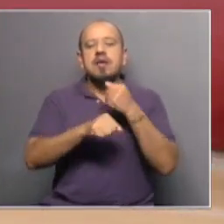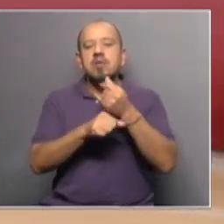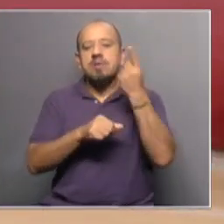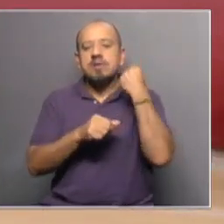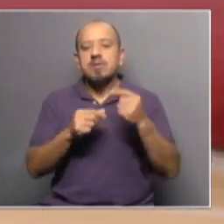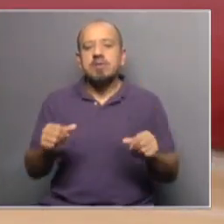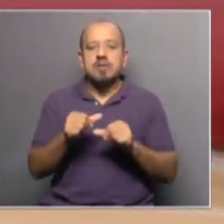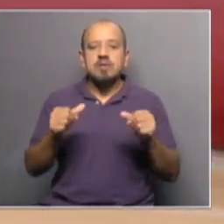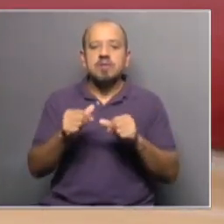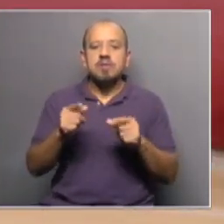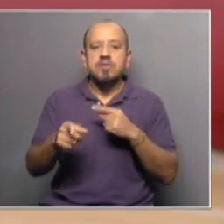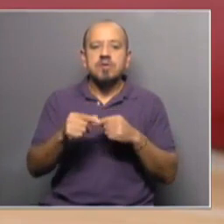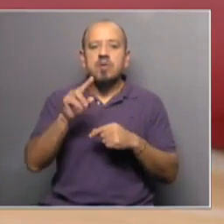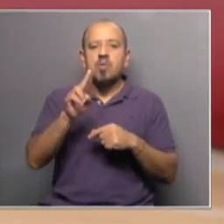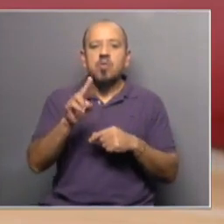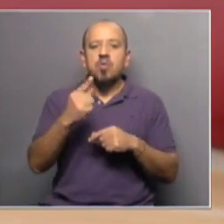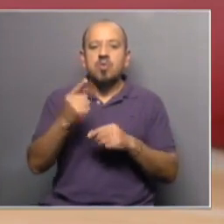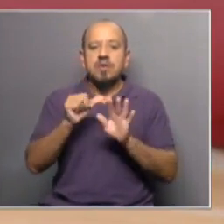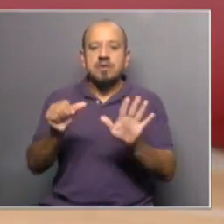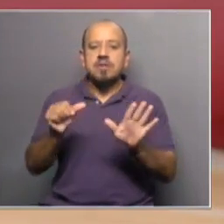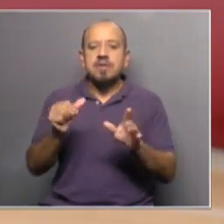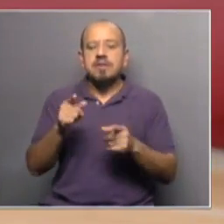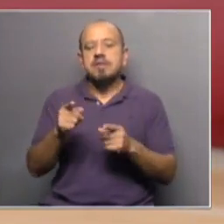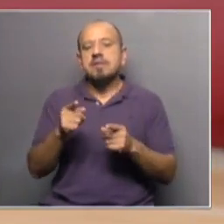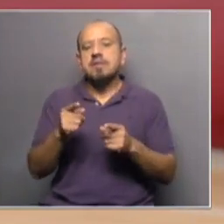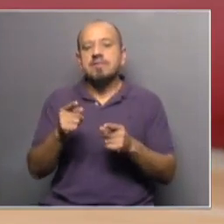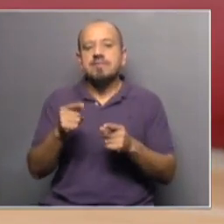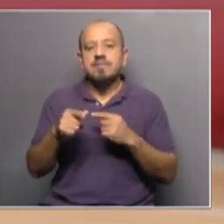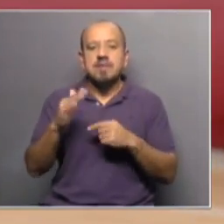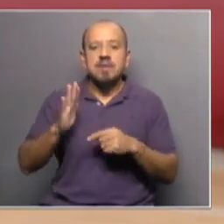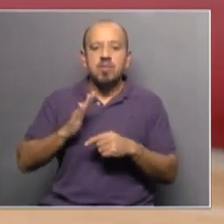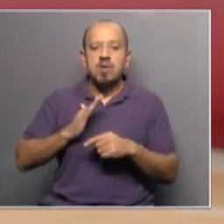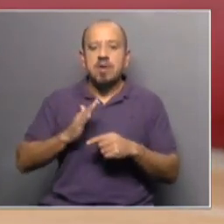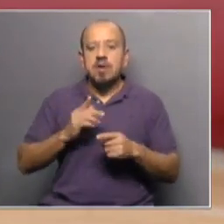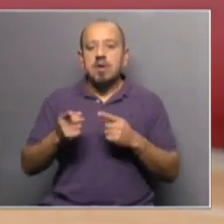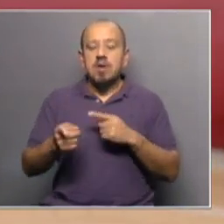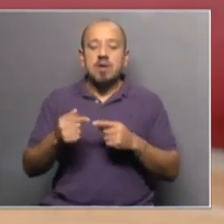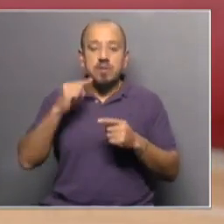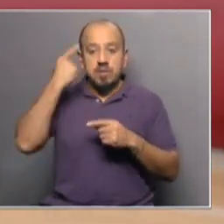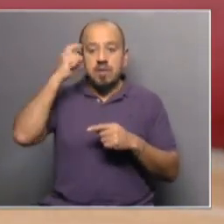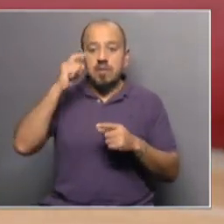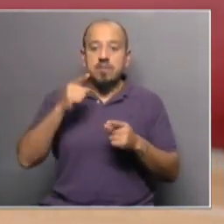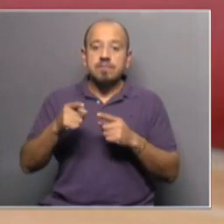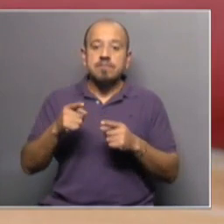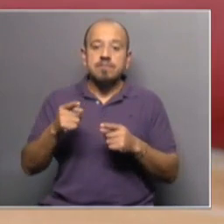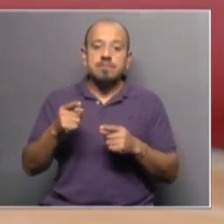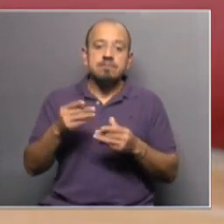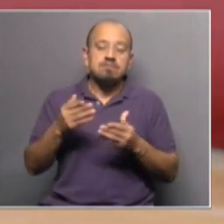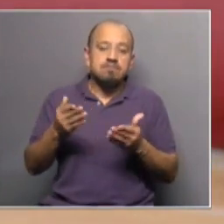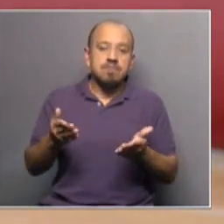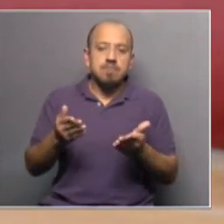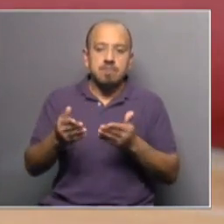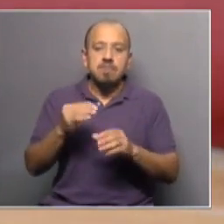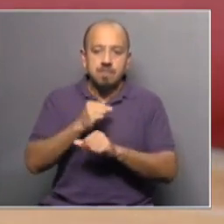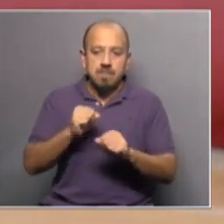se formó la categoría U16 de formativas de femenino y la idea es, mientras